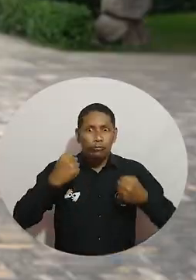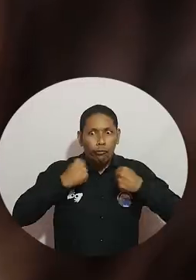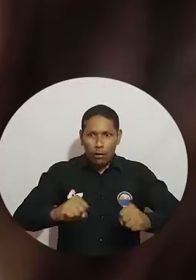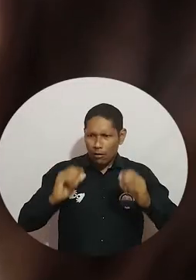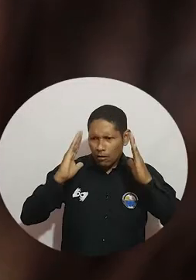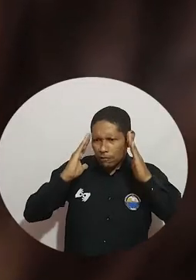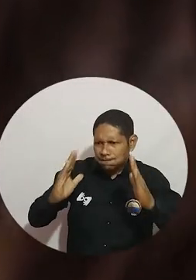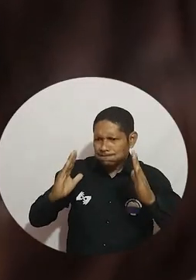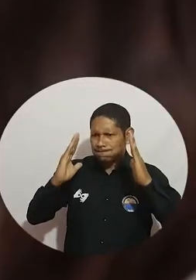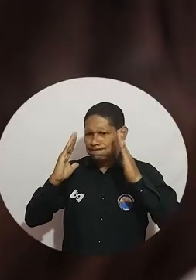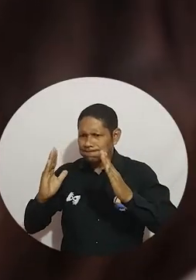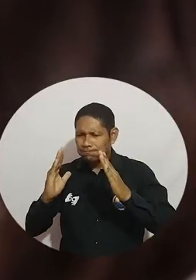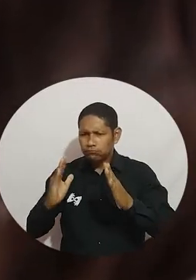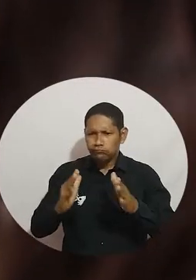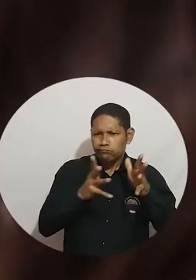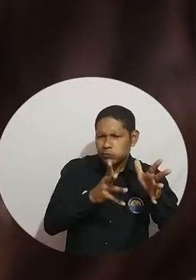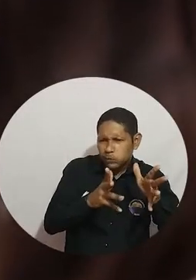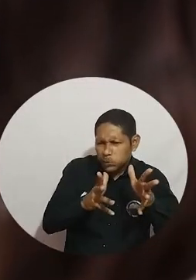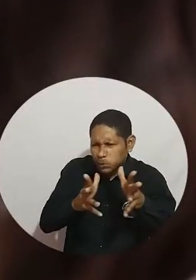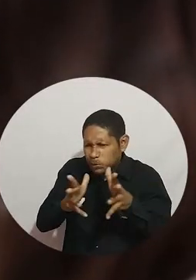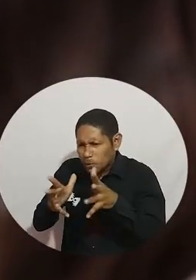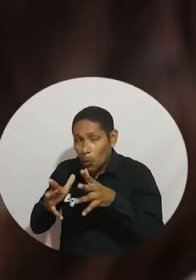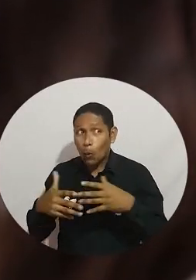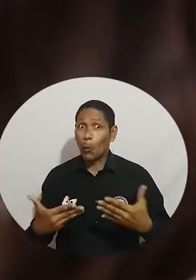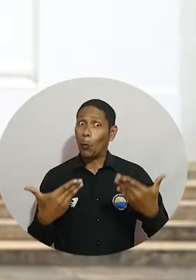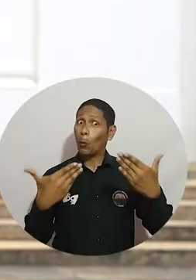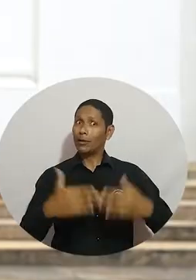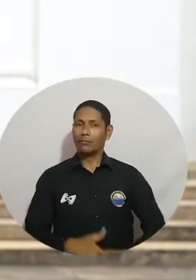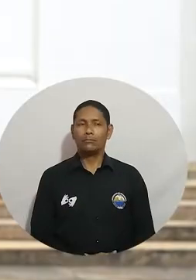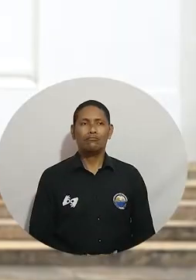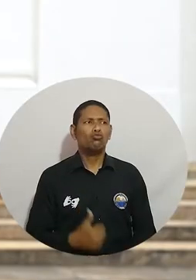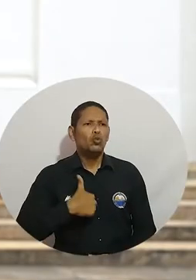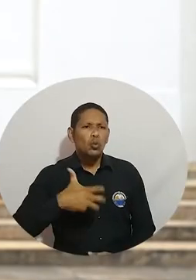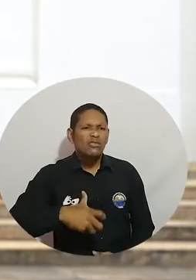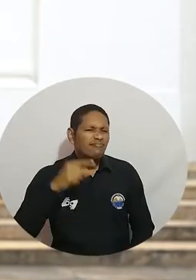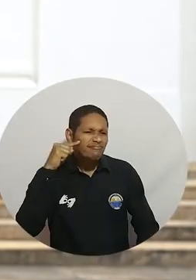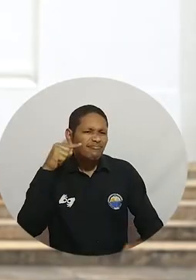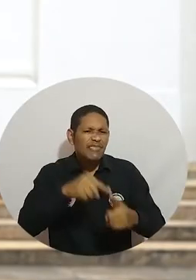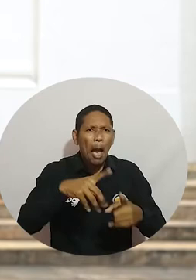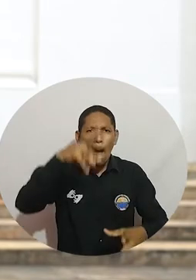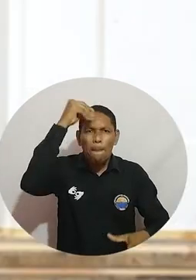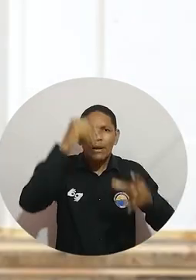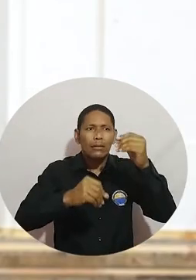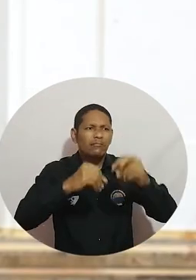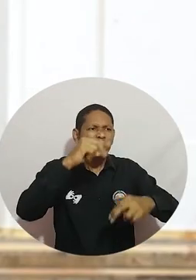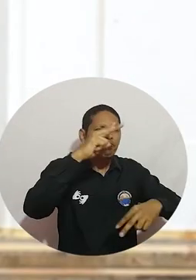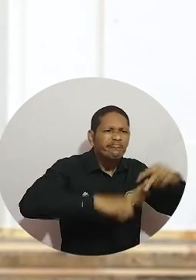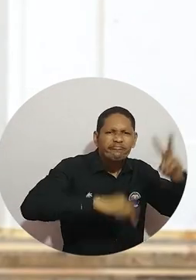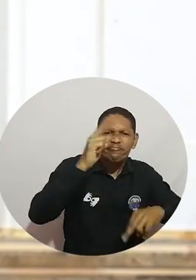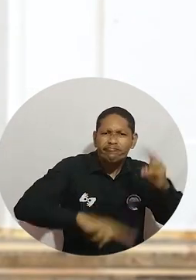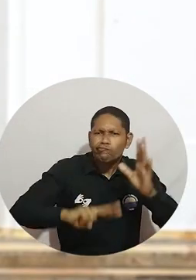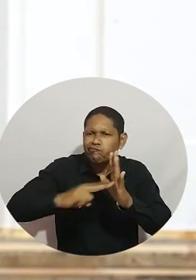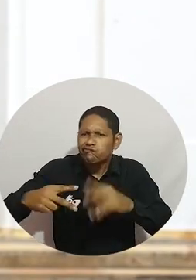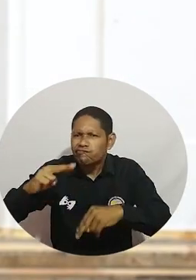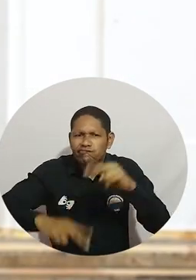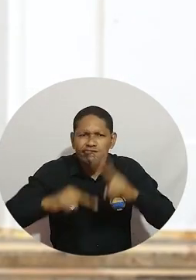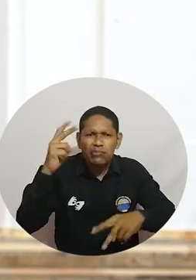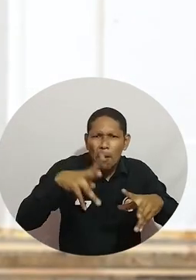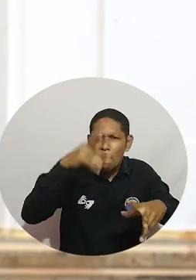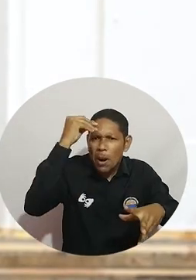mucho esfuerzo en enseñarnos todo. Lo que espero aprender es técnicas de